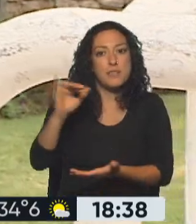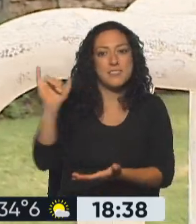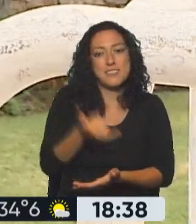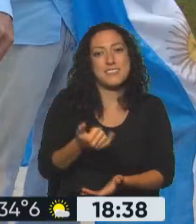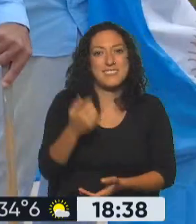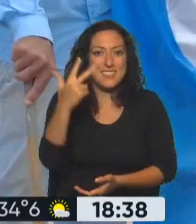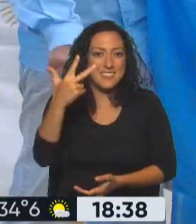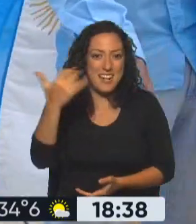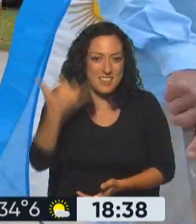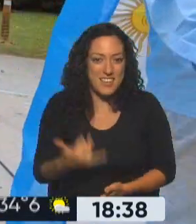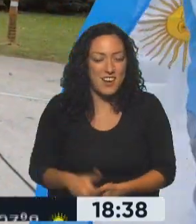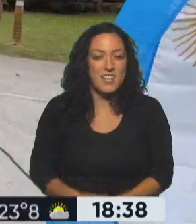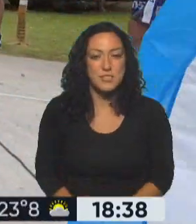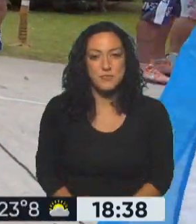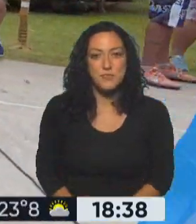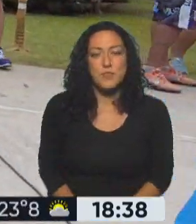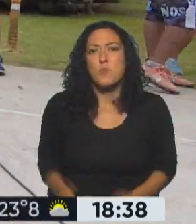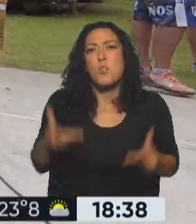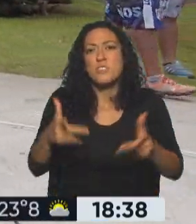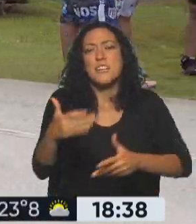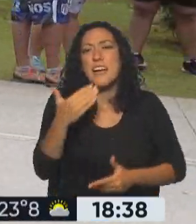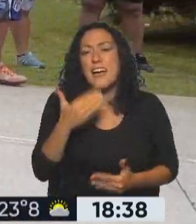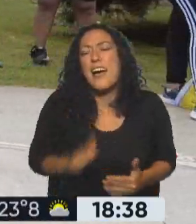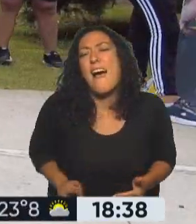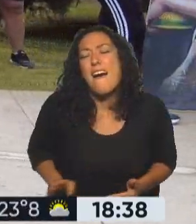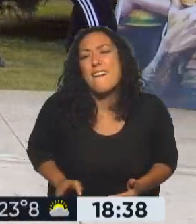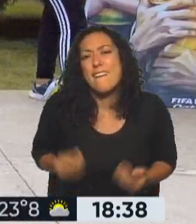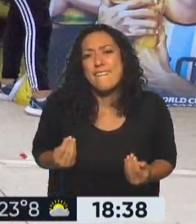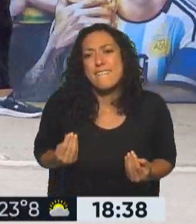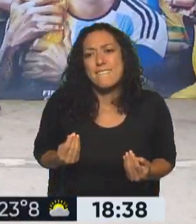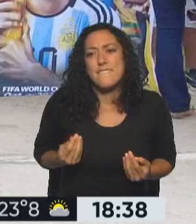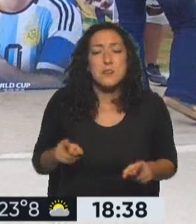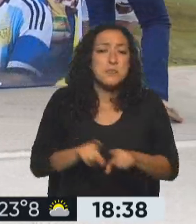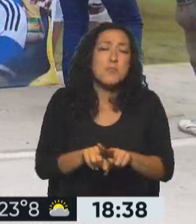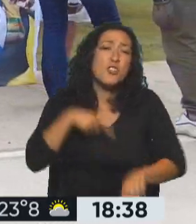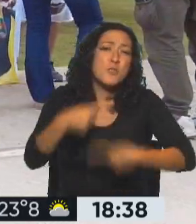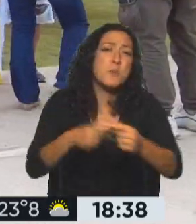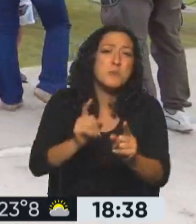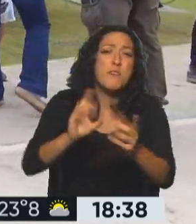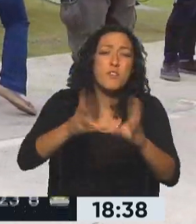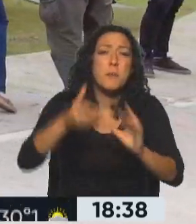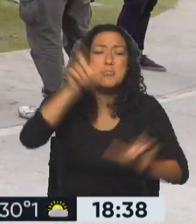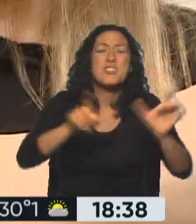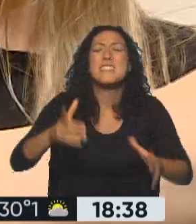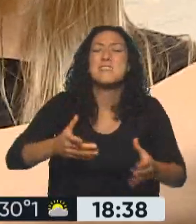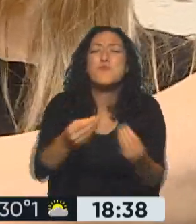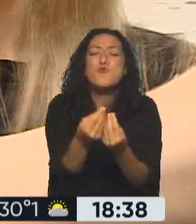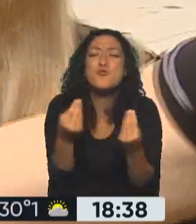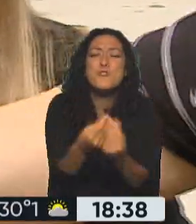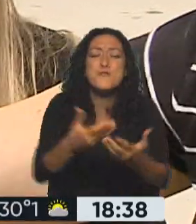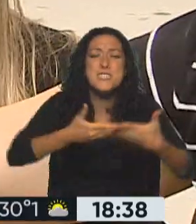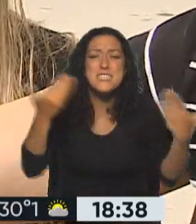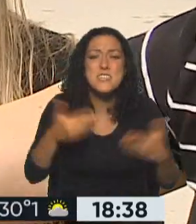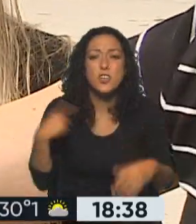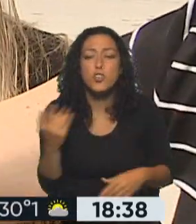nos trajo la tercera. ¿Qué tenés ganas de decirles? Que sigan así como vinieron, hicieron feliz a mucha gente hicieron feliz. Estamos durmiendo,